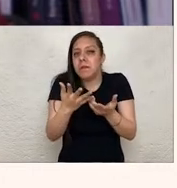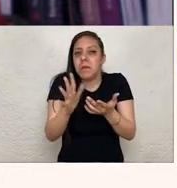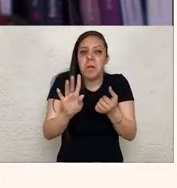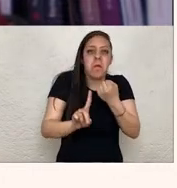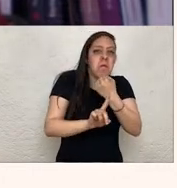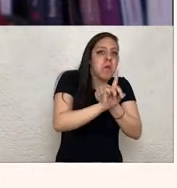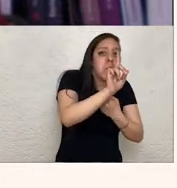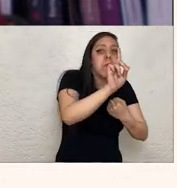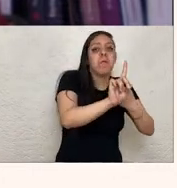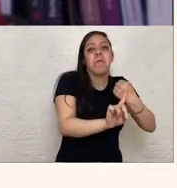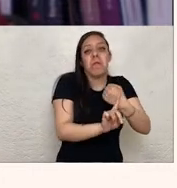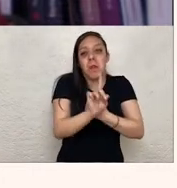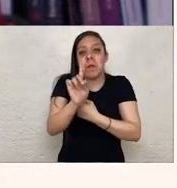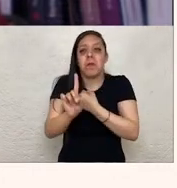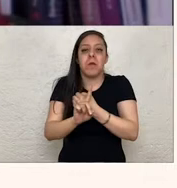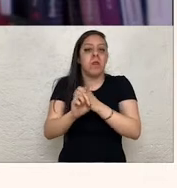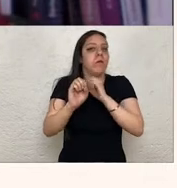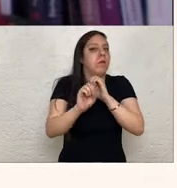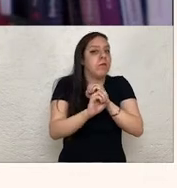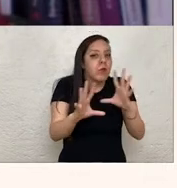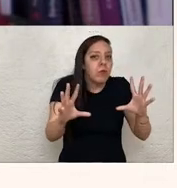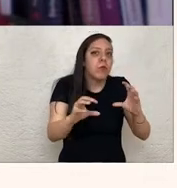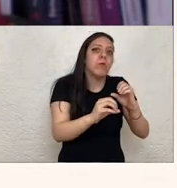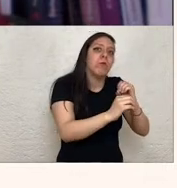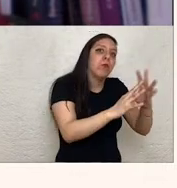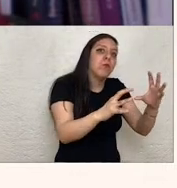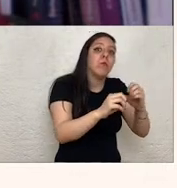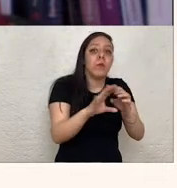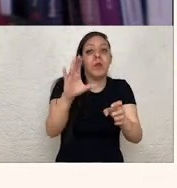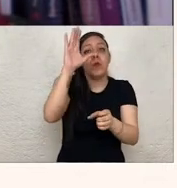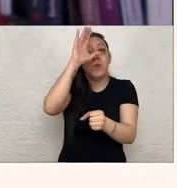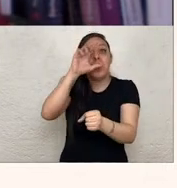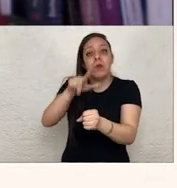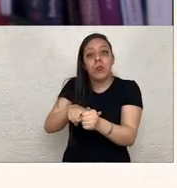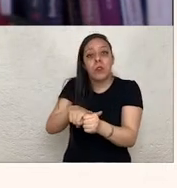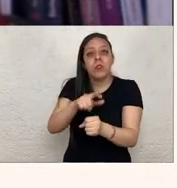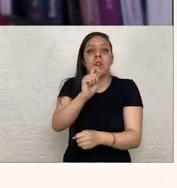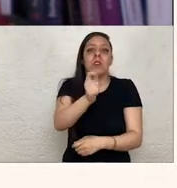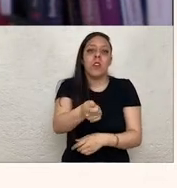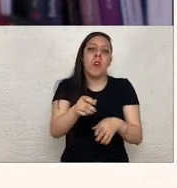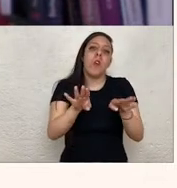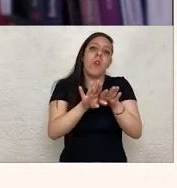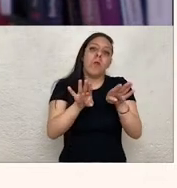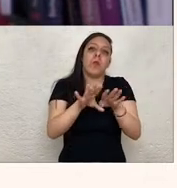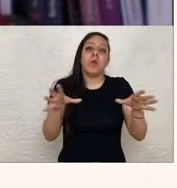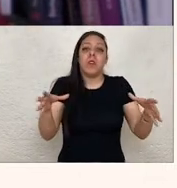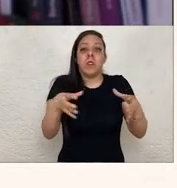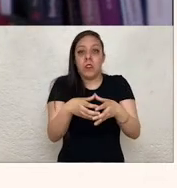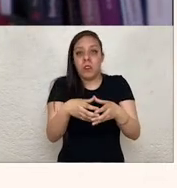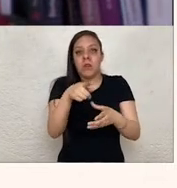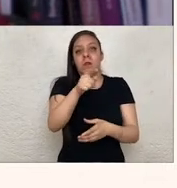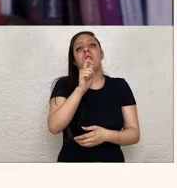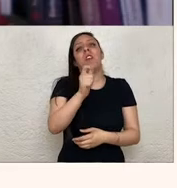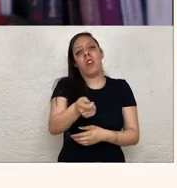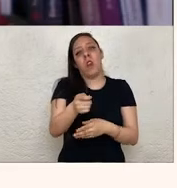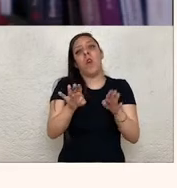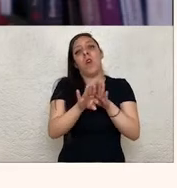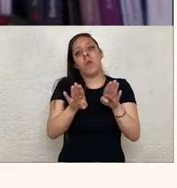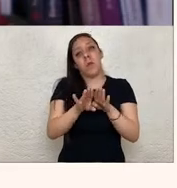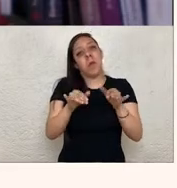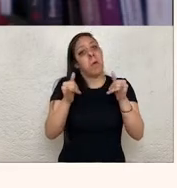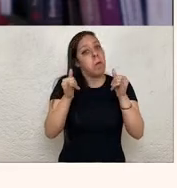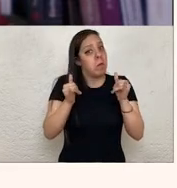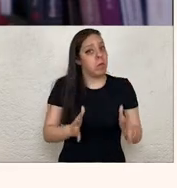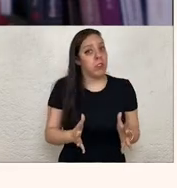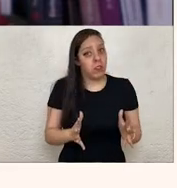radicalmente en crisis de cada una de las culturas, ¿no? Por supuesto que esto implicaba una cierta violencia y